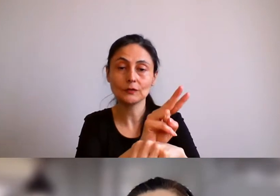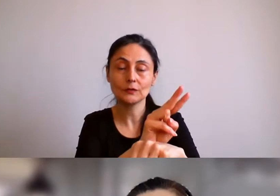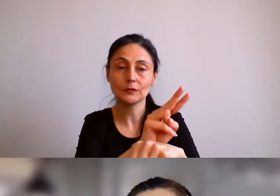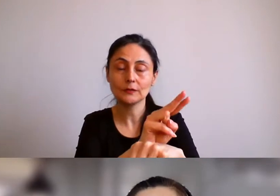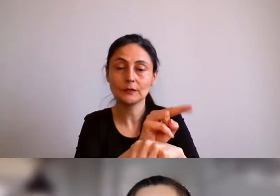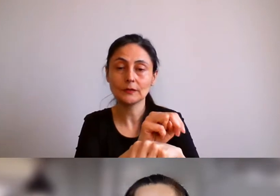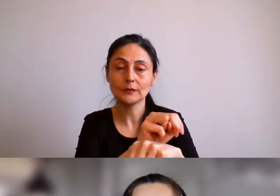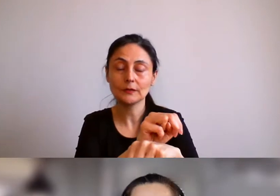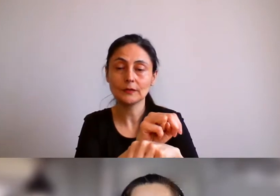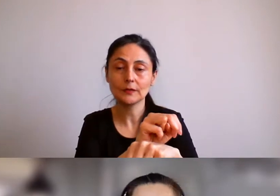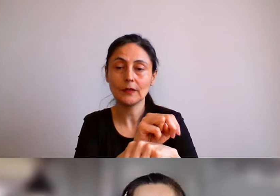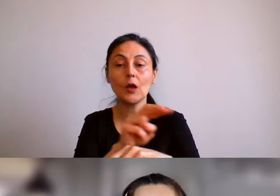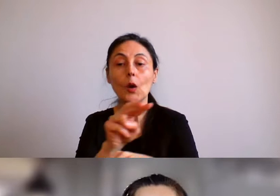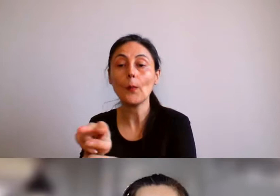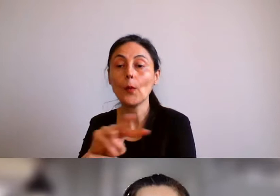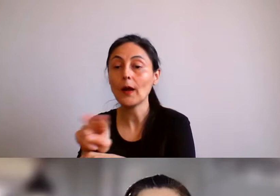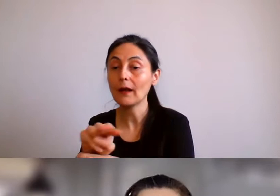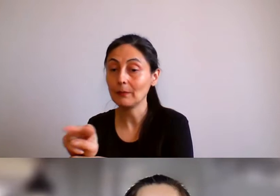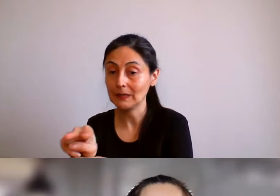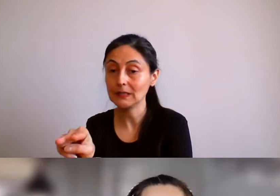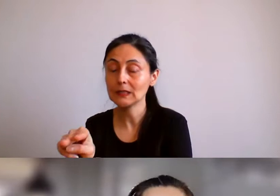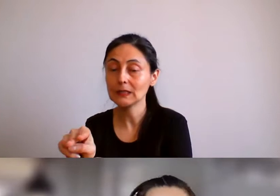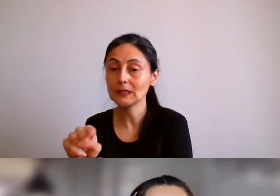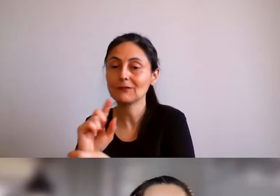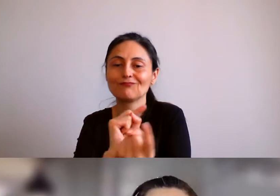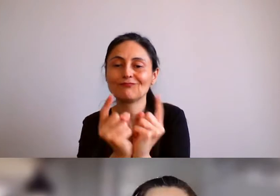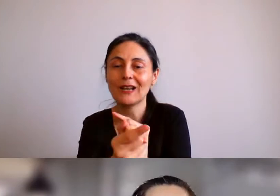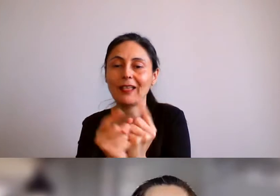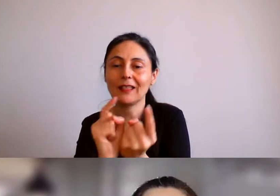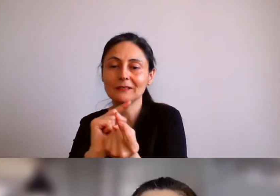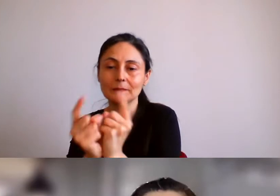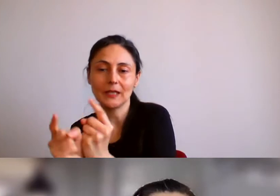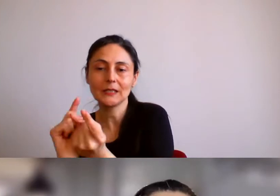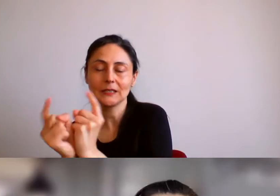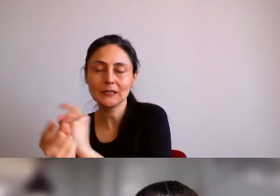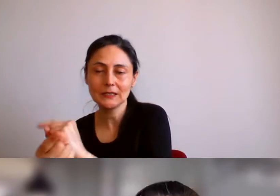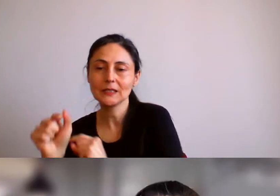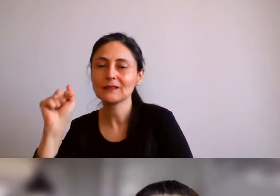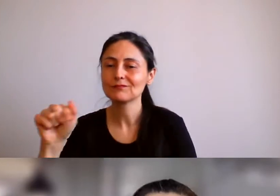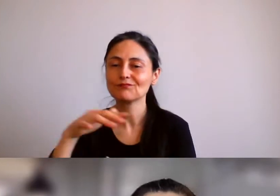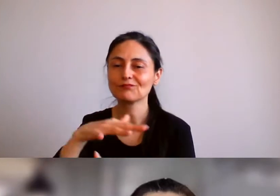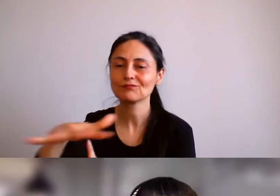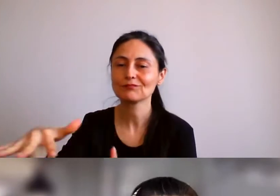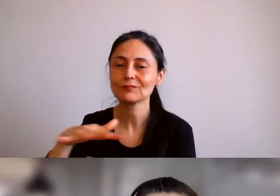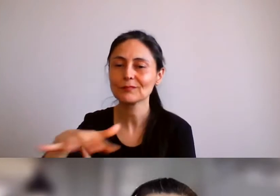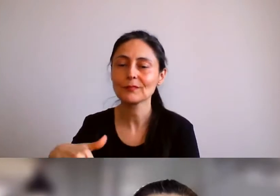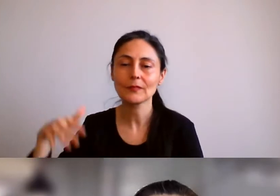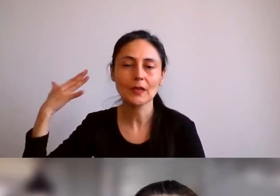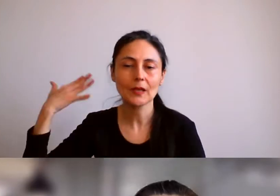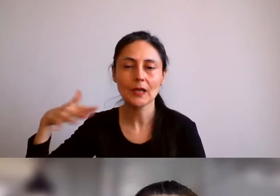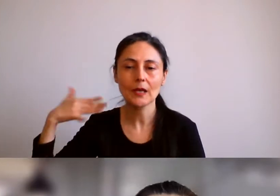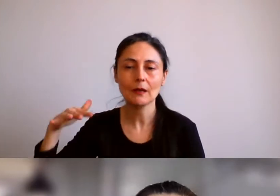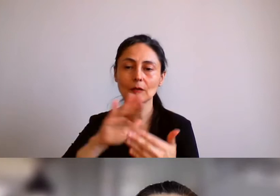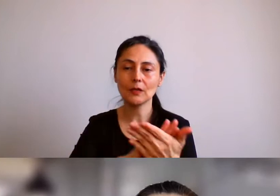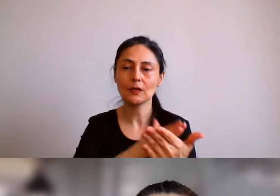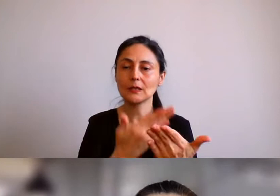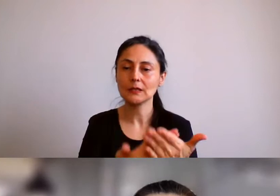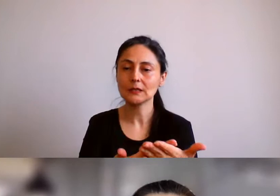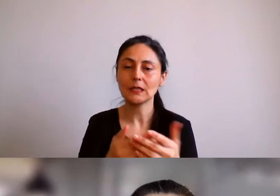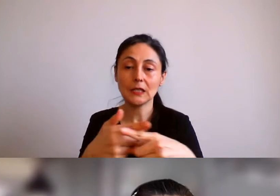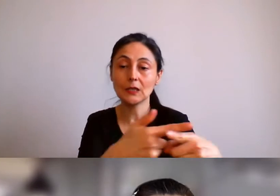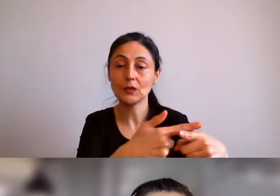como planta administrativa, cómo en el fondo podemos adaptarnos a esto que ocurre también como contexto importante, en este caso sanitario y social. Entonces yo creo que